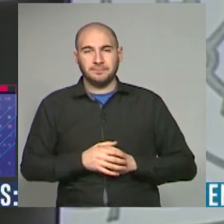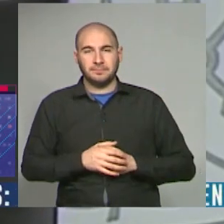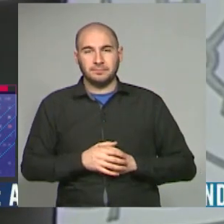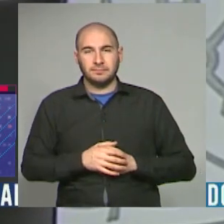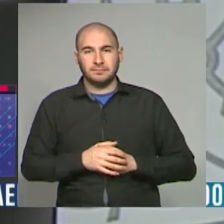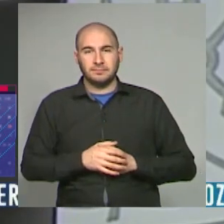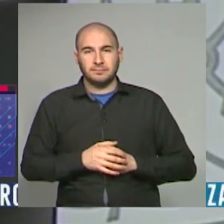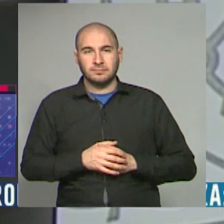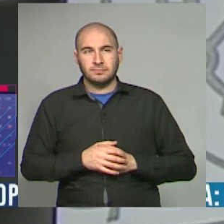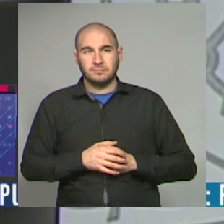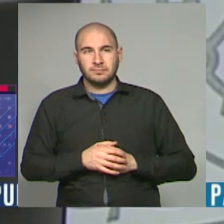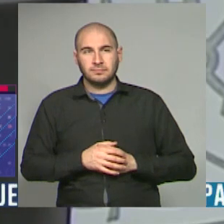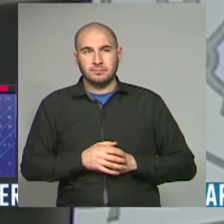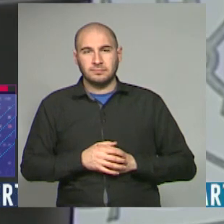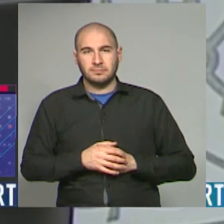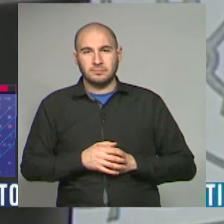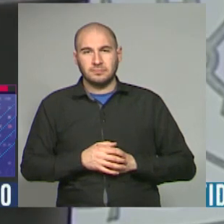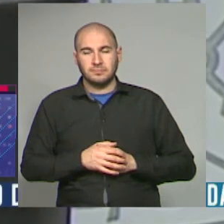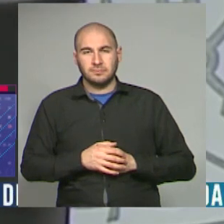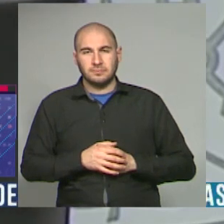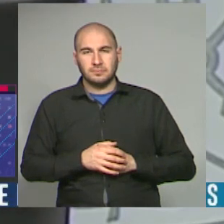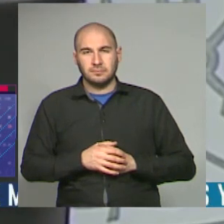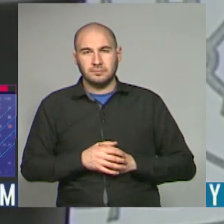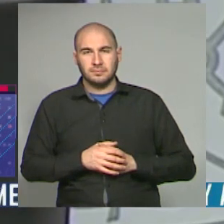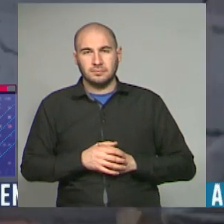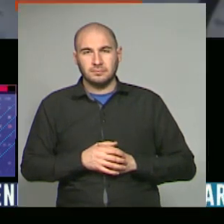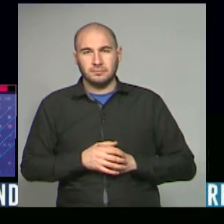De elecciones para la elección de un nuevo presidente.